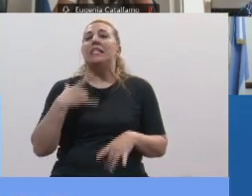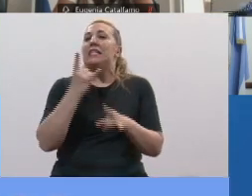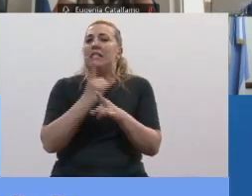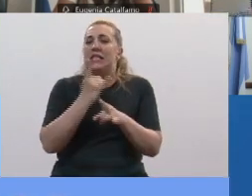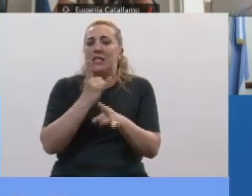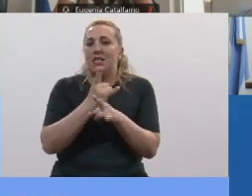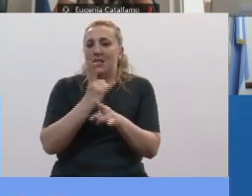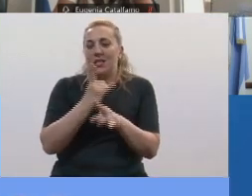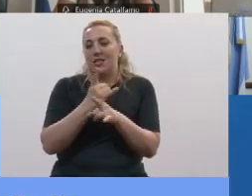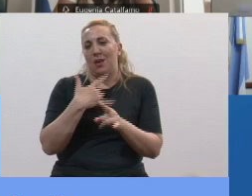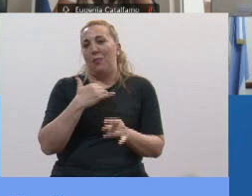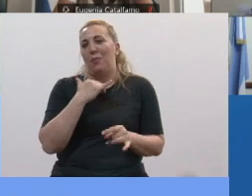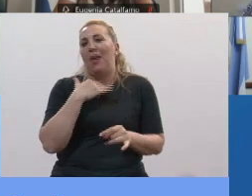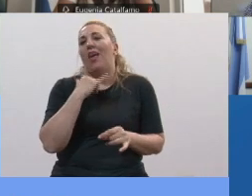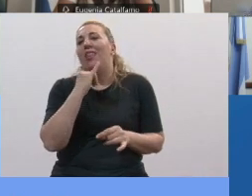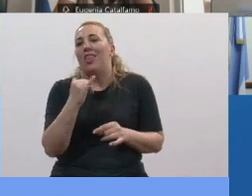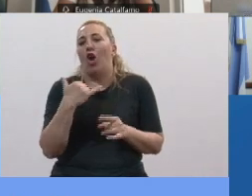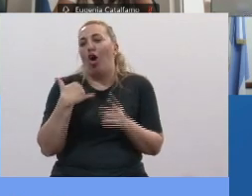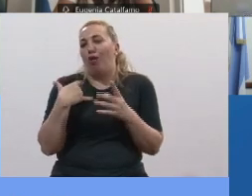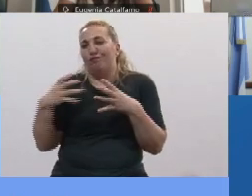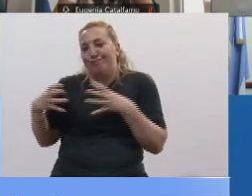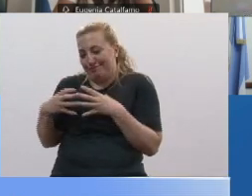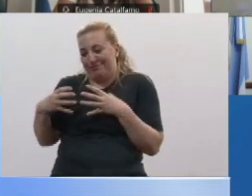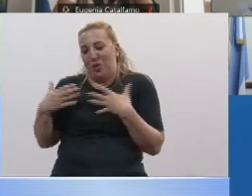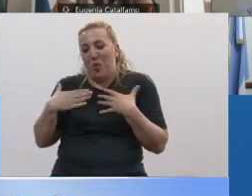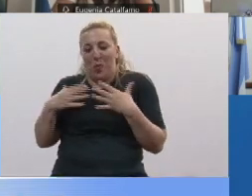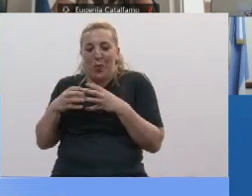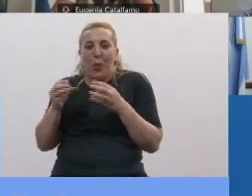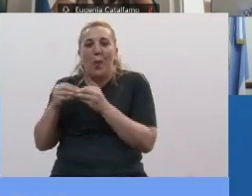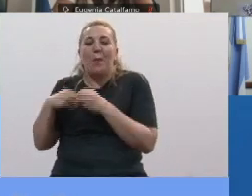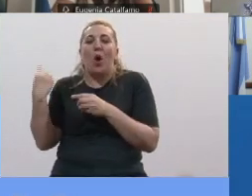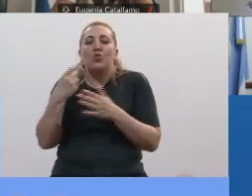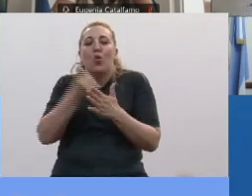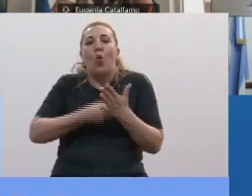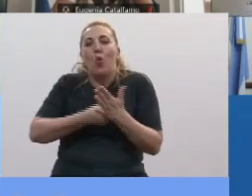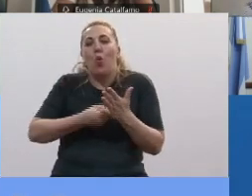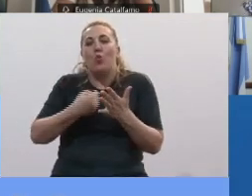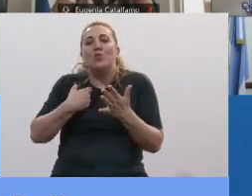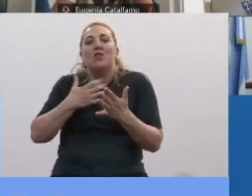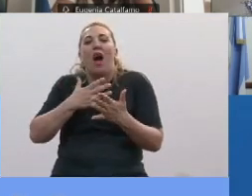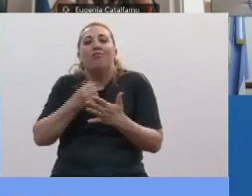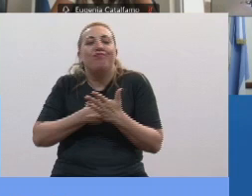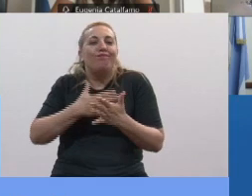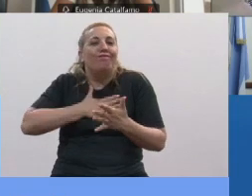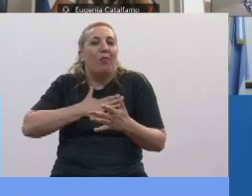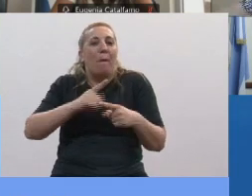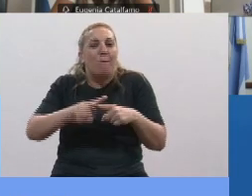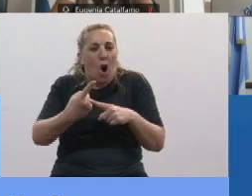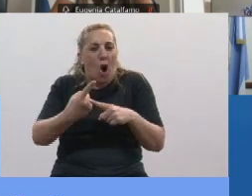siempre comento, digamos, entre allegados que quienes nos dedicamos a la militancia política,